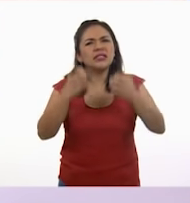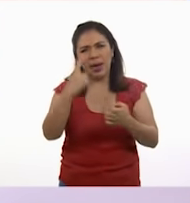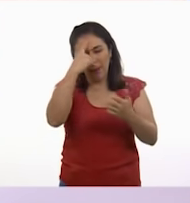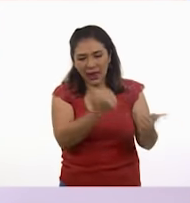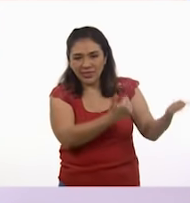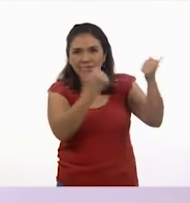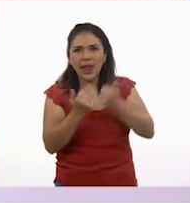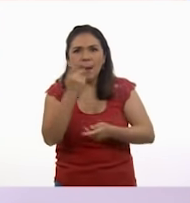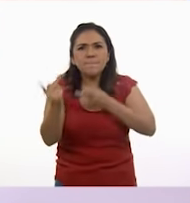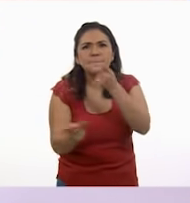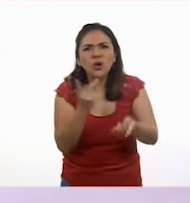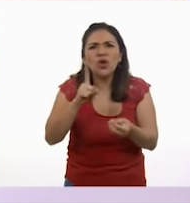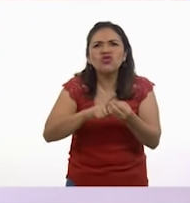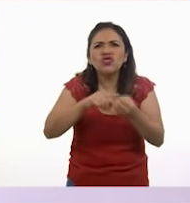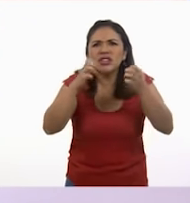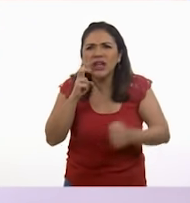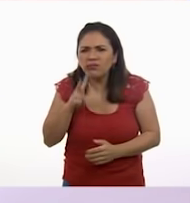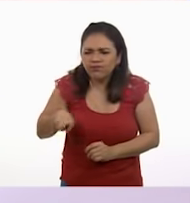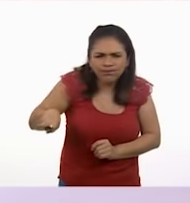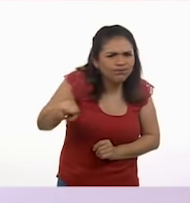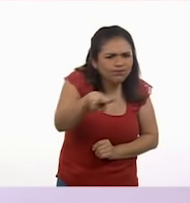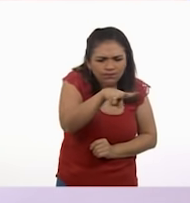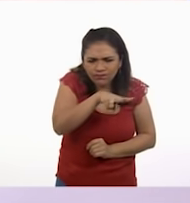preguntas de los niños vamos a ver